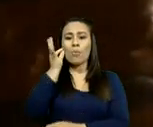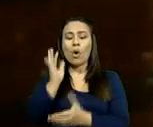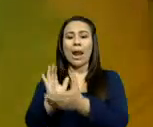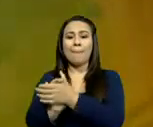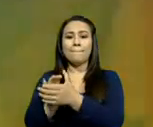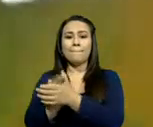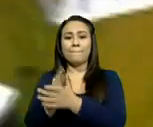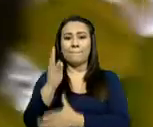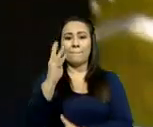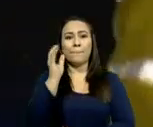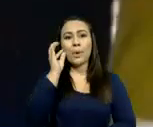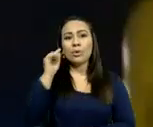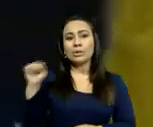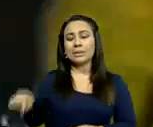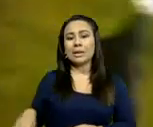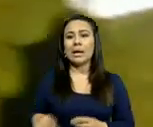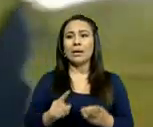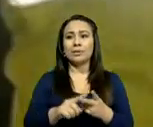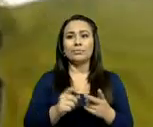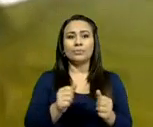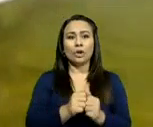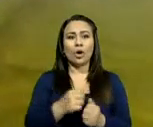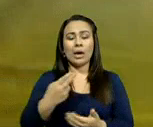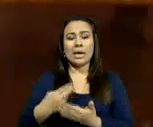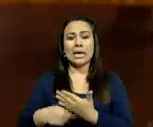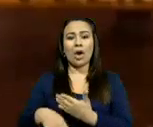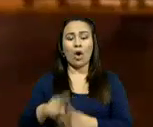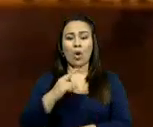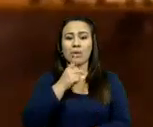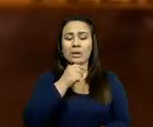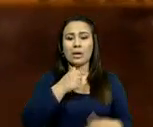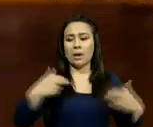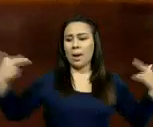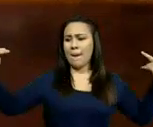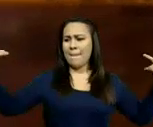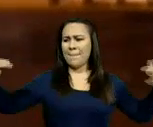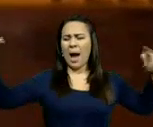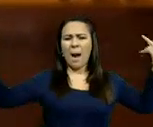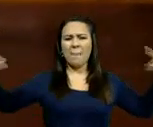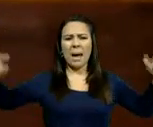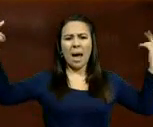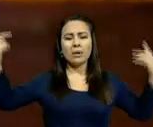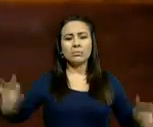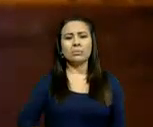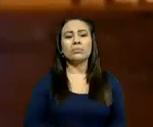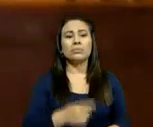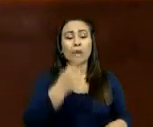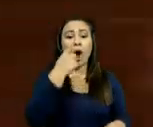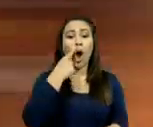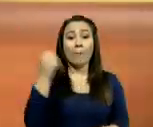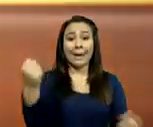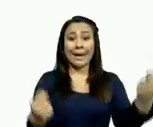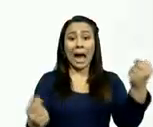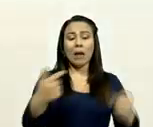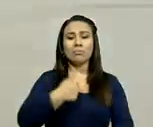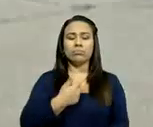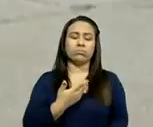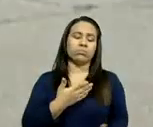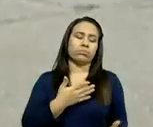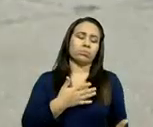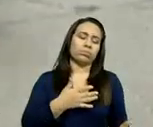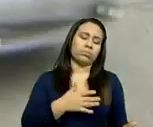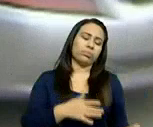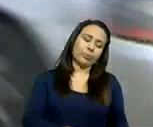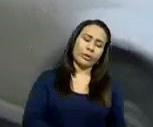esposa. Ella se encontraba en el asiento del copiloto. En sus brazos llevaba a un pequeño de un año de nacido. Salían